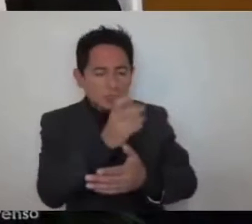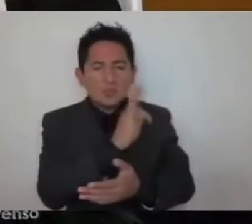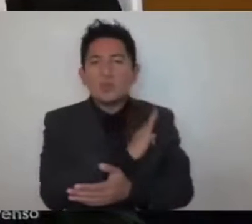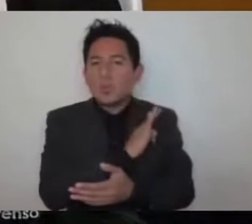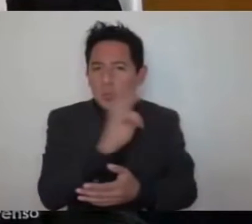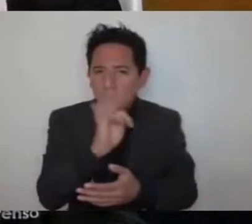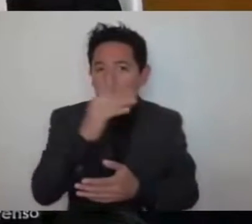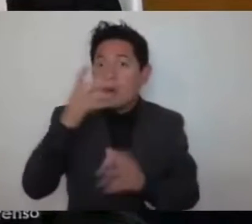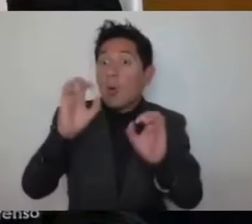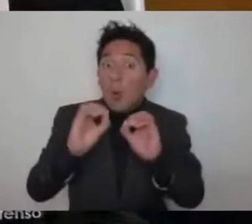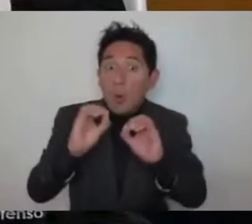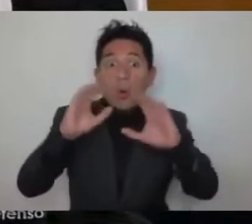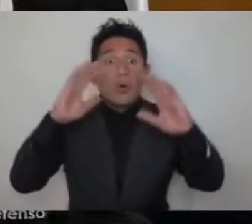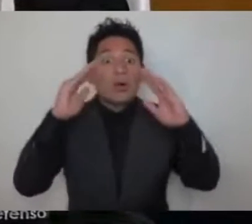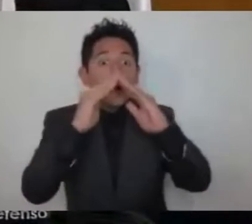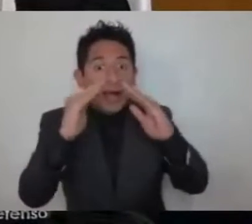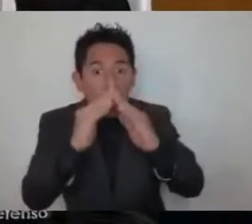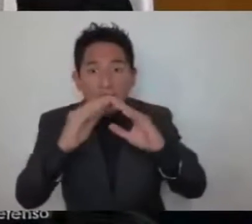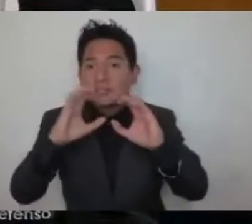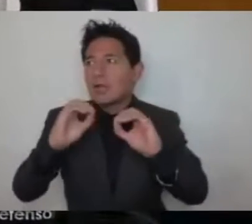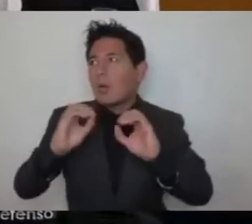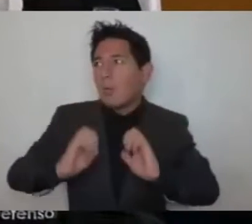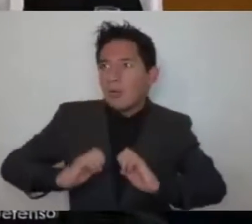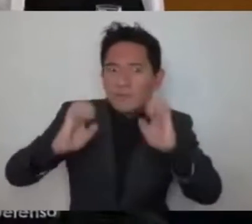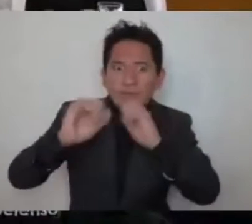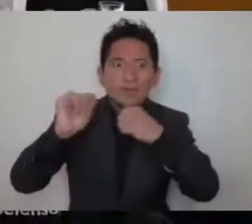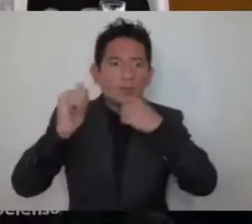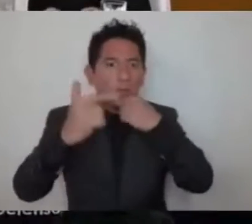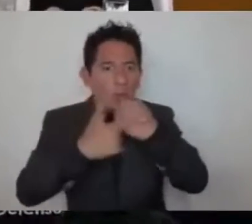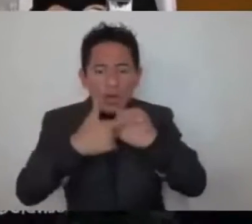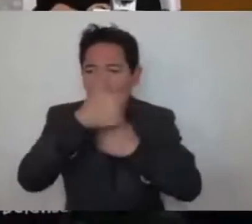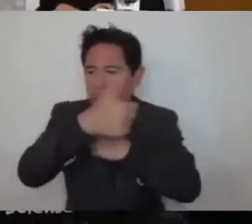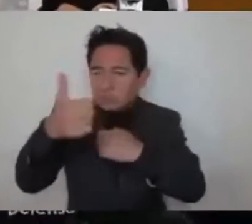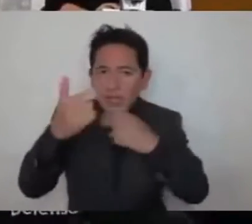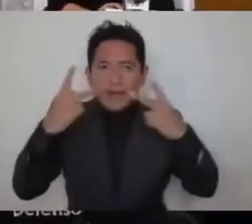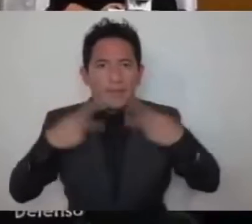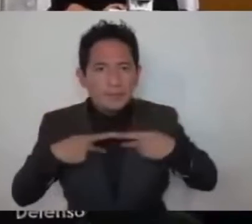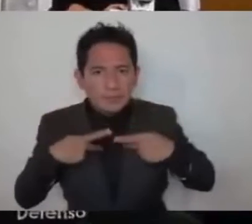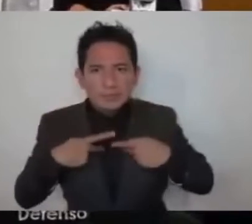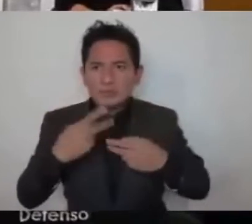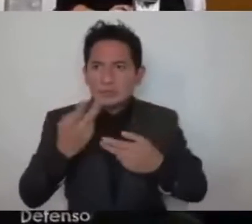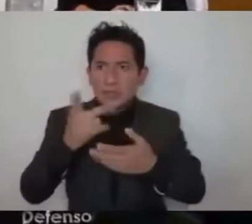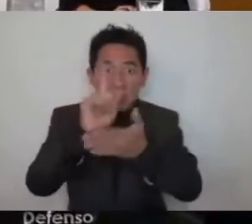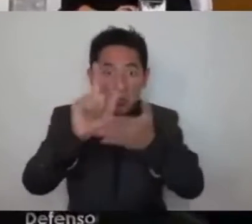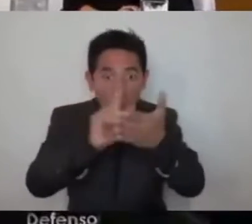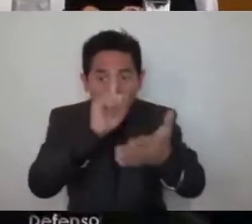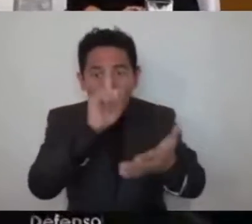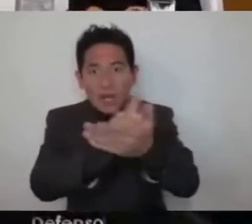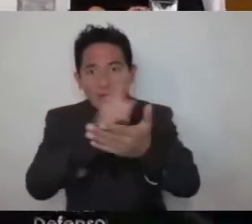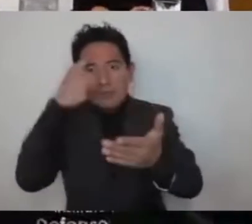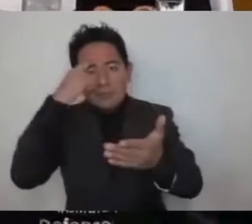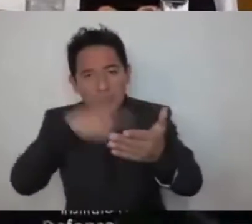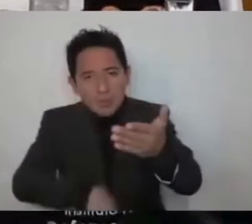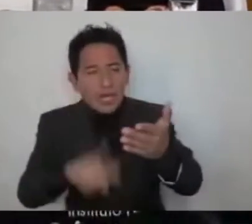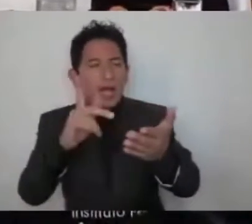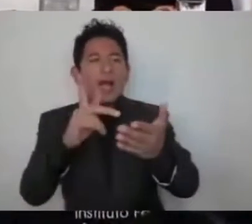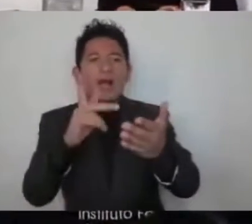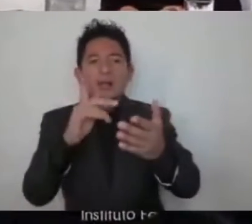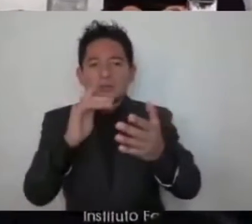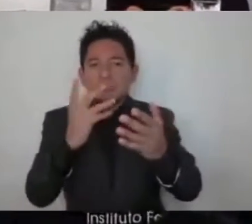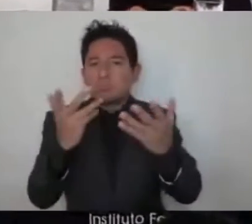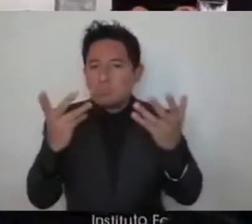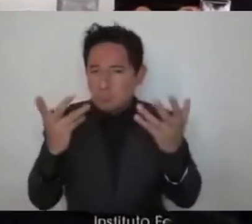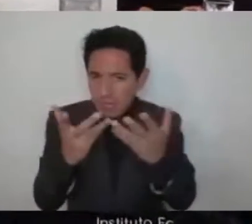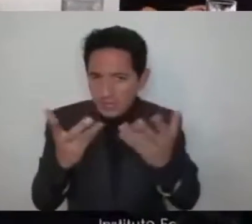preguntas que se repiten en un uno otro y otro y otro caso y qué es lo que hace el protocolo contestar esas preguntas con los